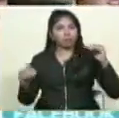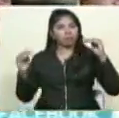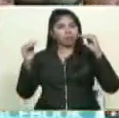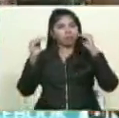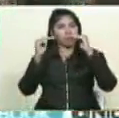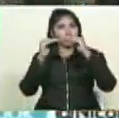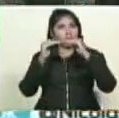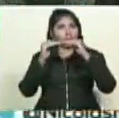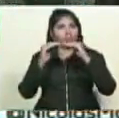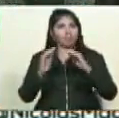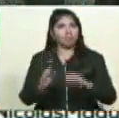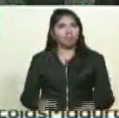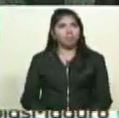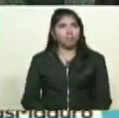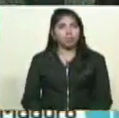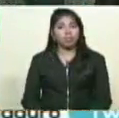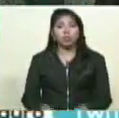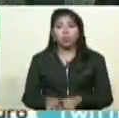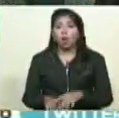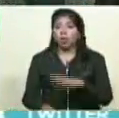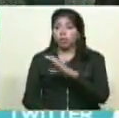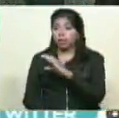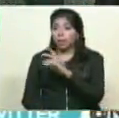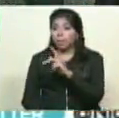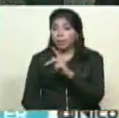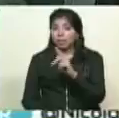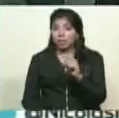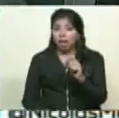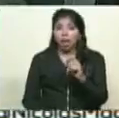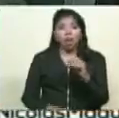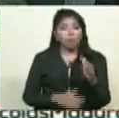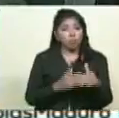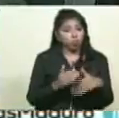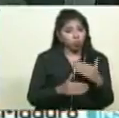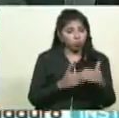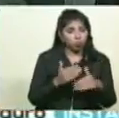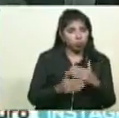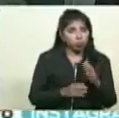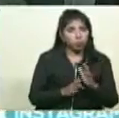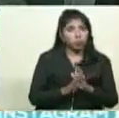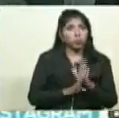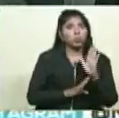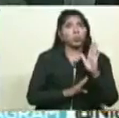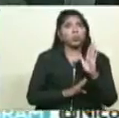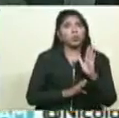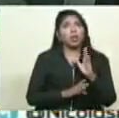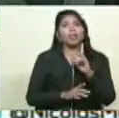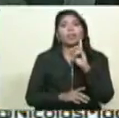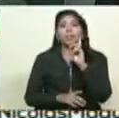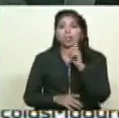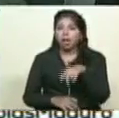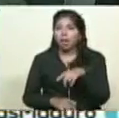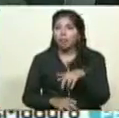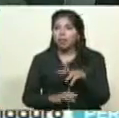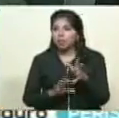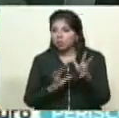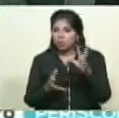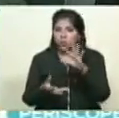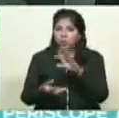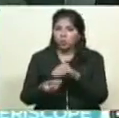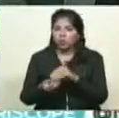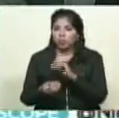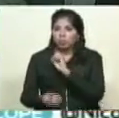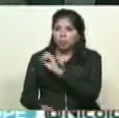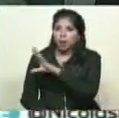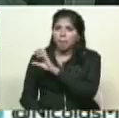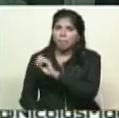Y así como los CPT en lo productivo, son los CLAP en lo distributivo.